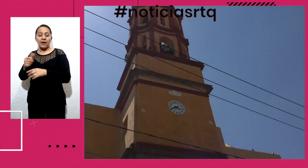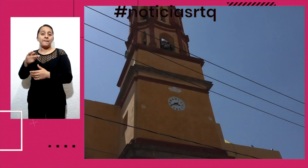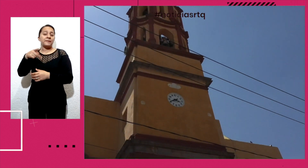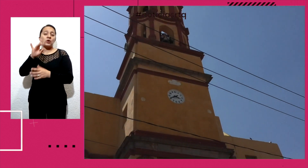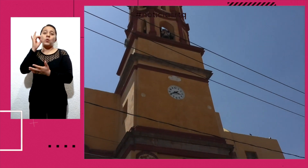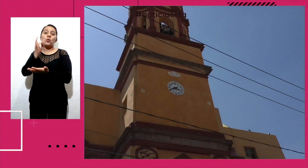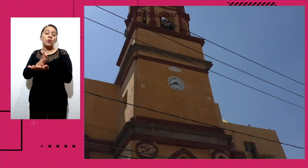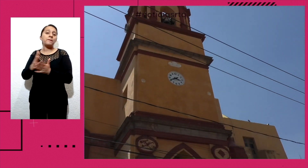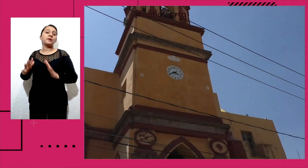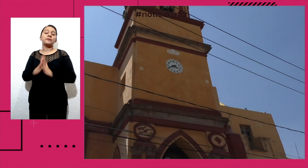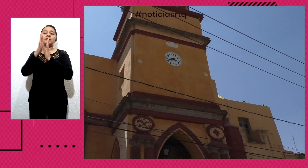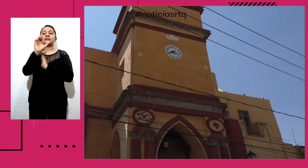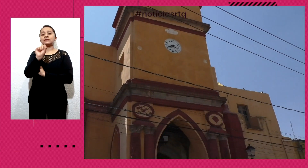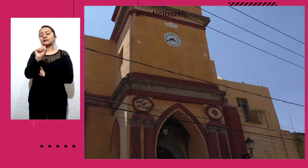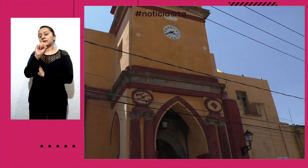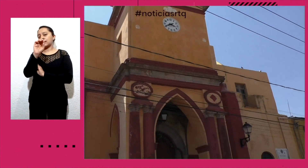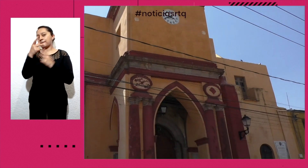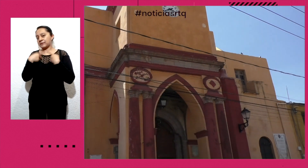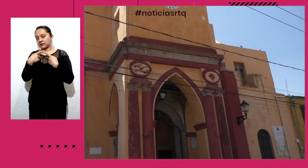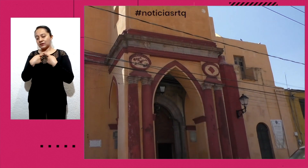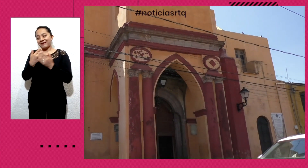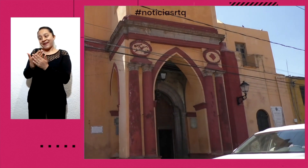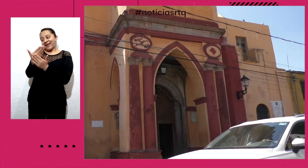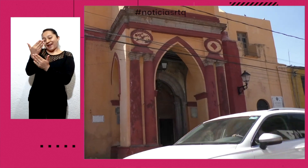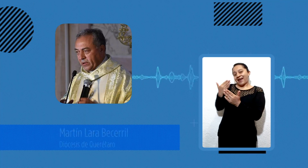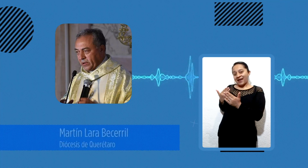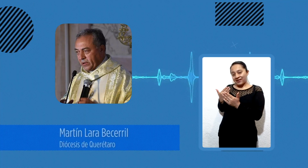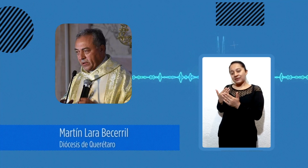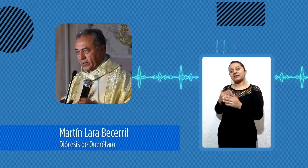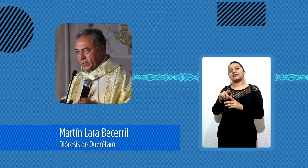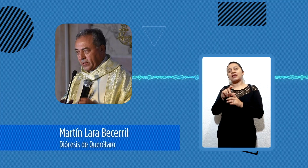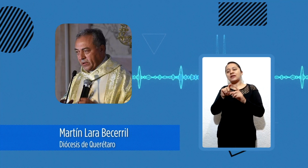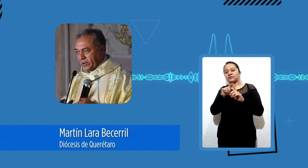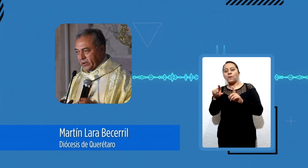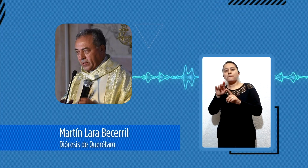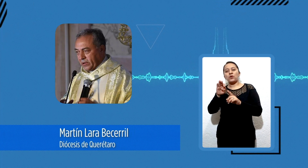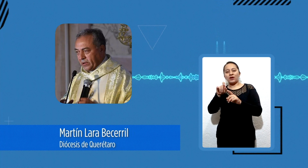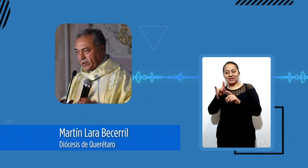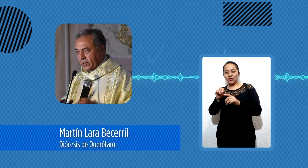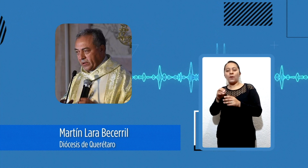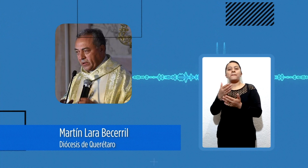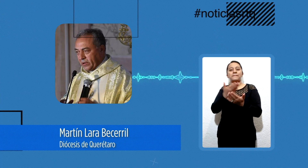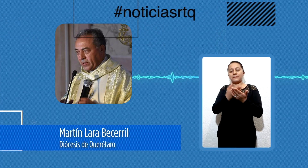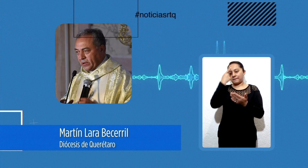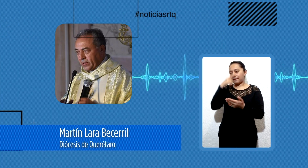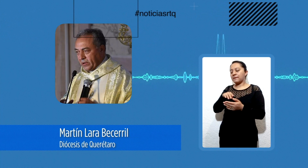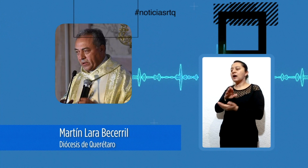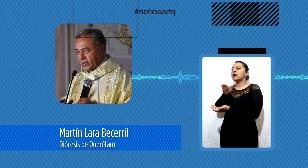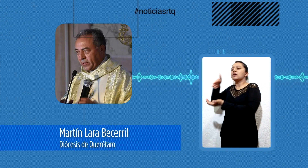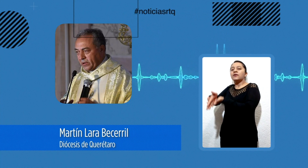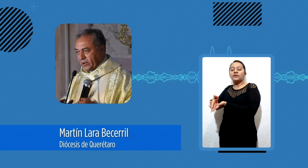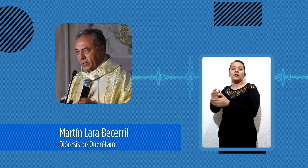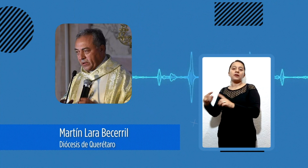horas desde las seis de la mañana y terminarán a las ocho de la noche. Por lo tanto, quisiéramos pedirles a